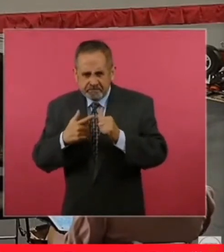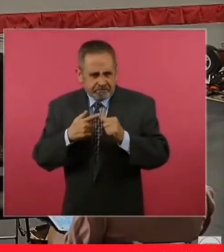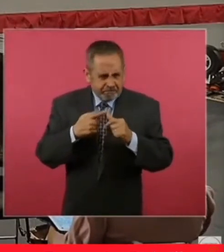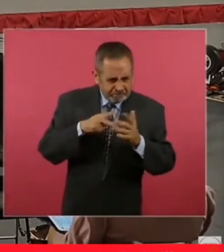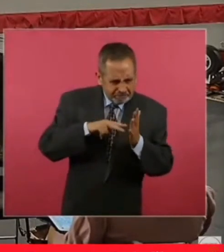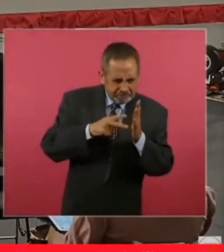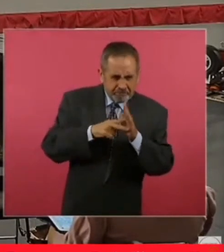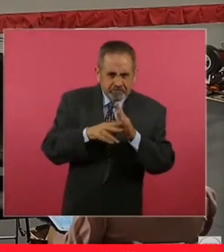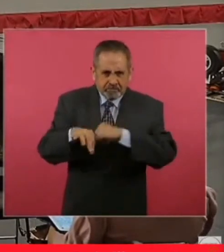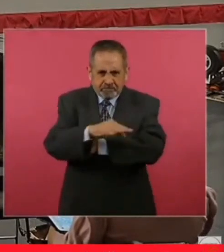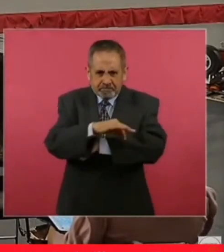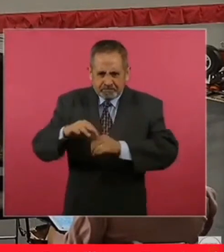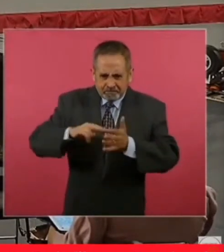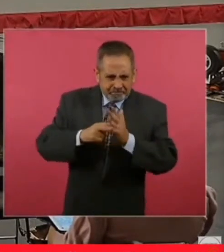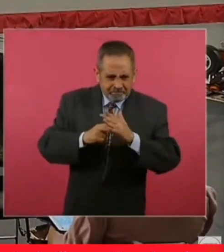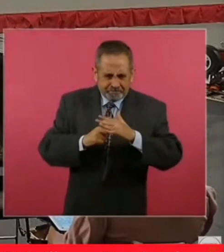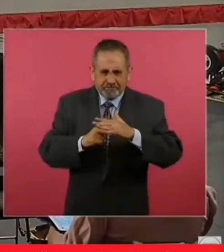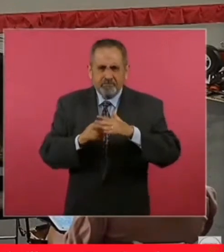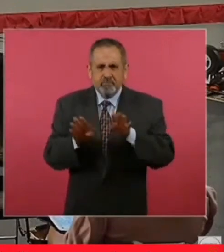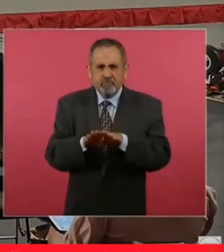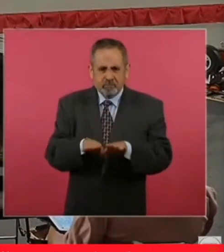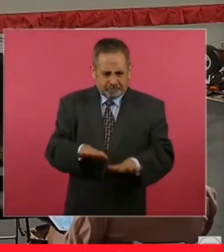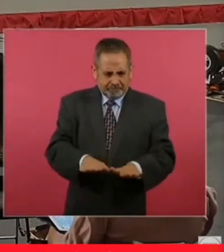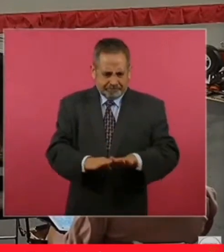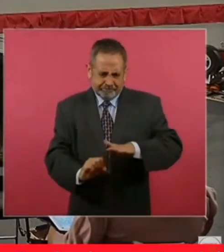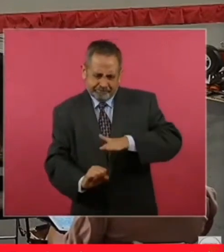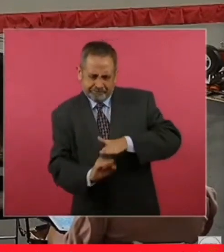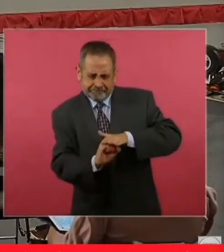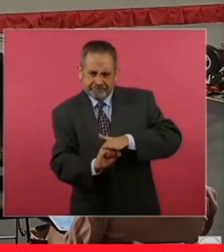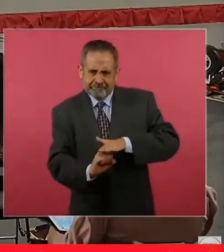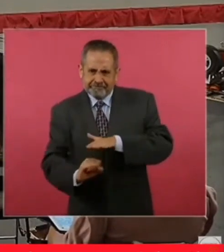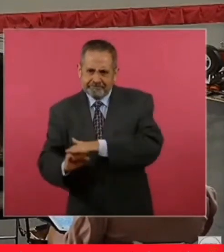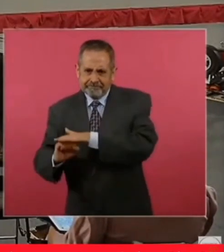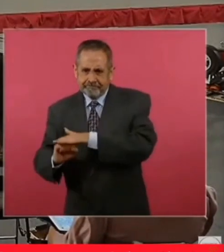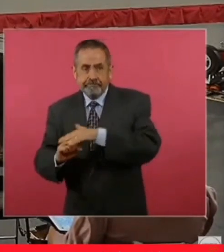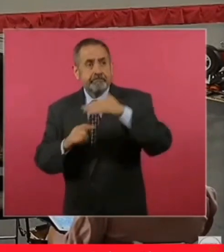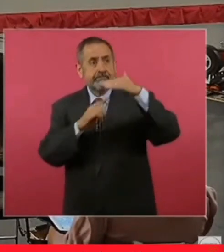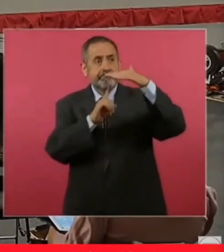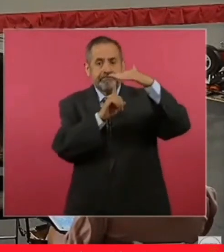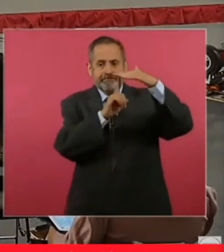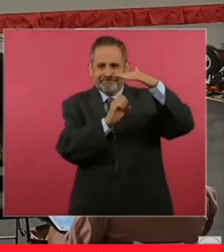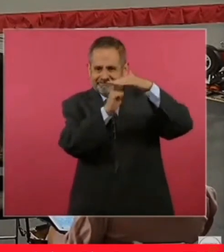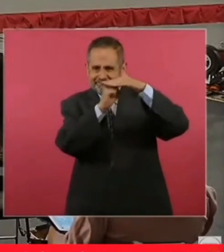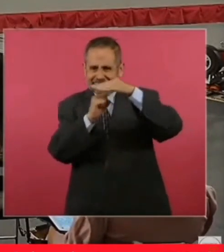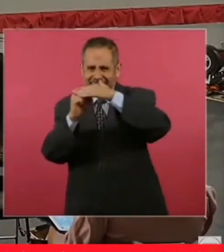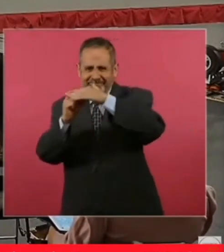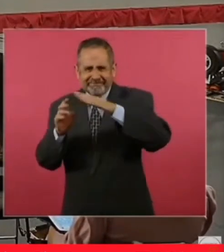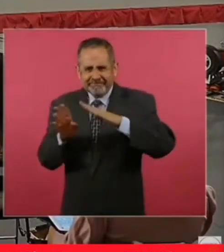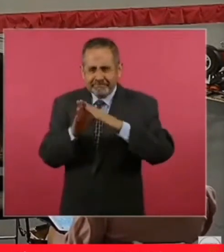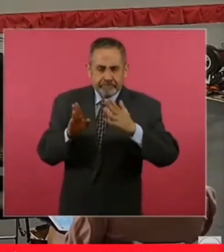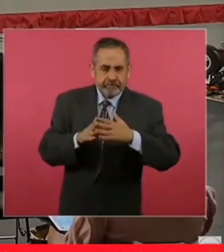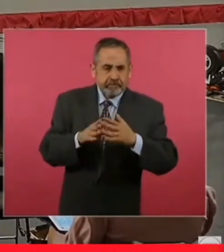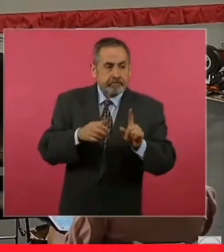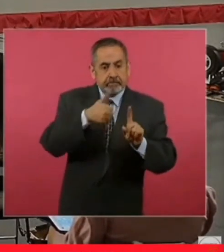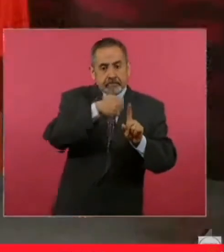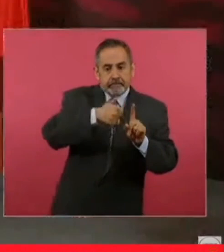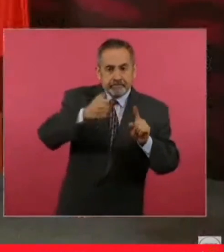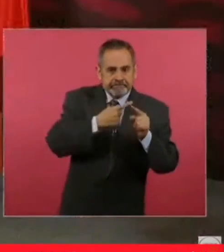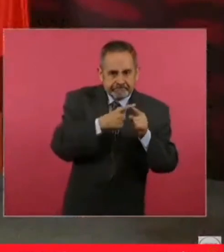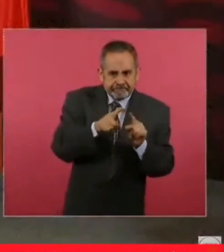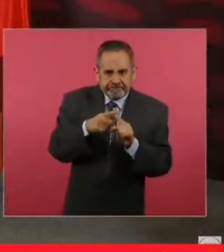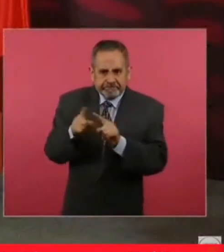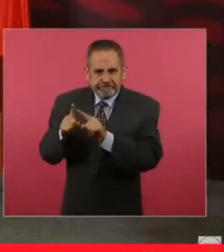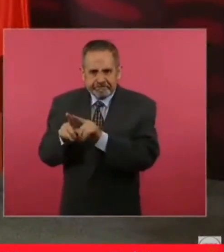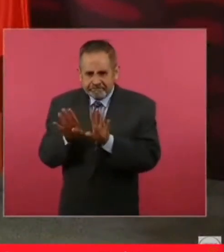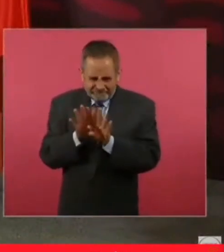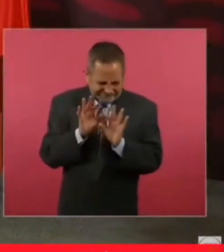alta precisión. Aquí había que empatar el reforzamiento con la estructura existente y cada uno de los tramos es distinto. La precisión,